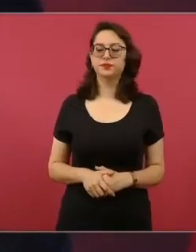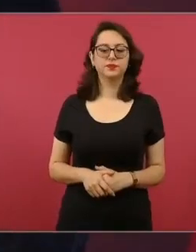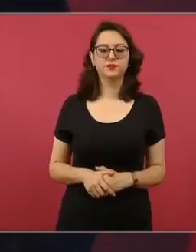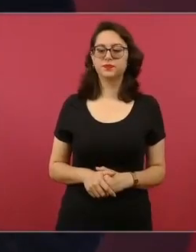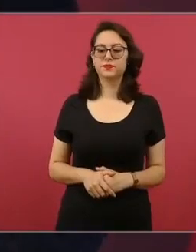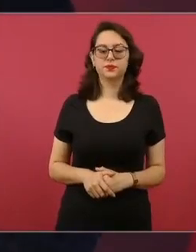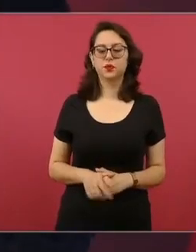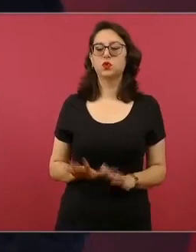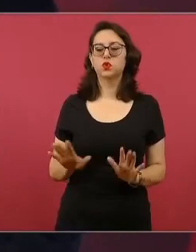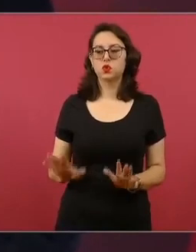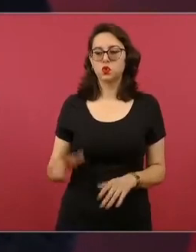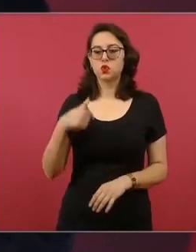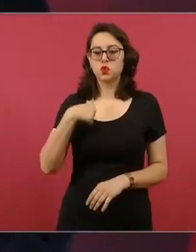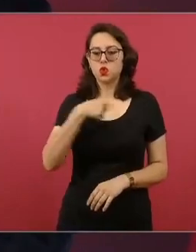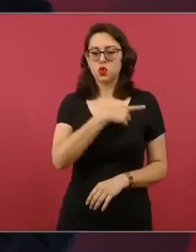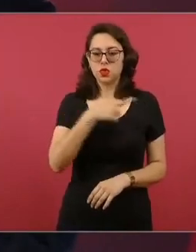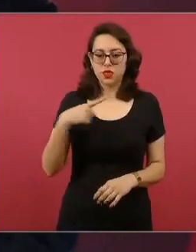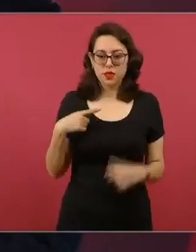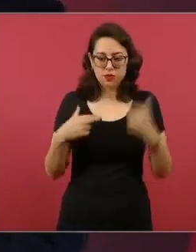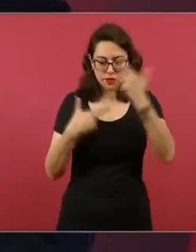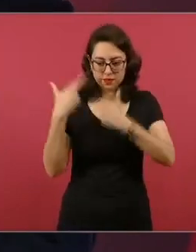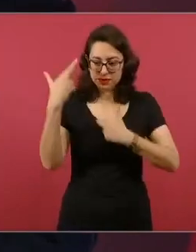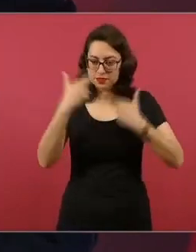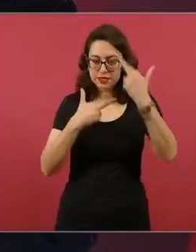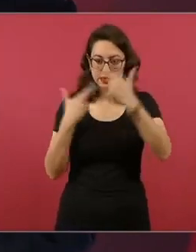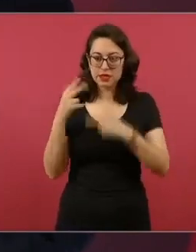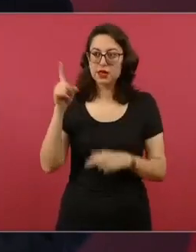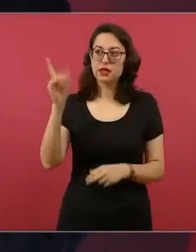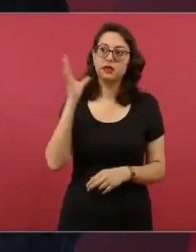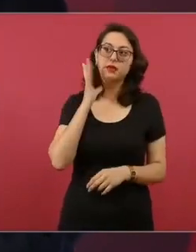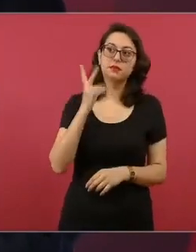es revisar lo que se autorizó en el Congreso